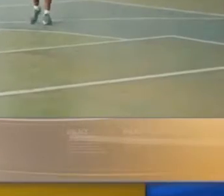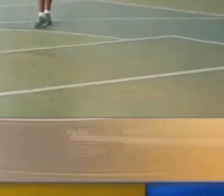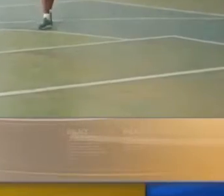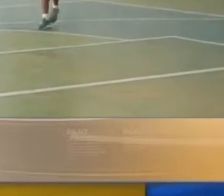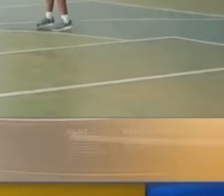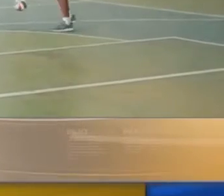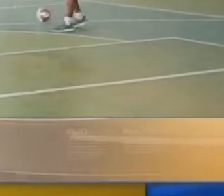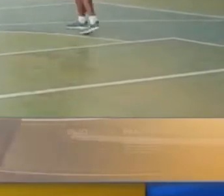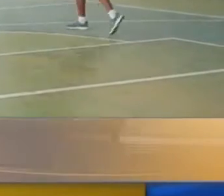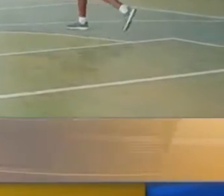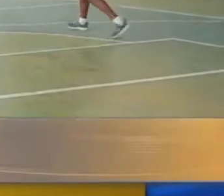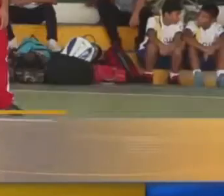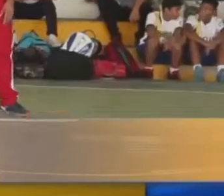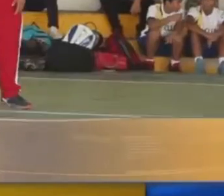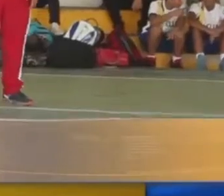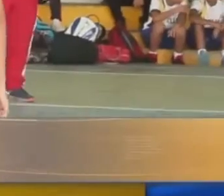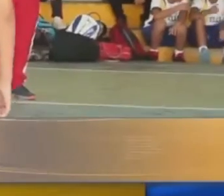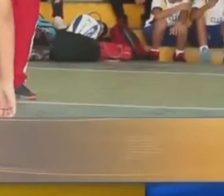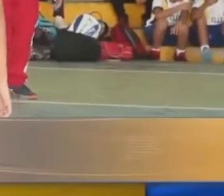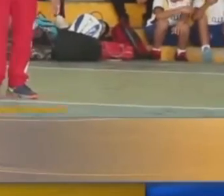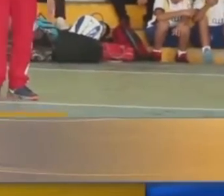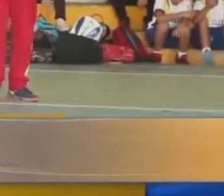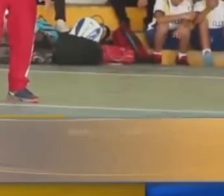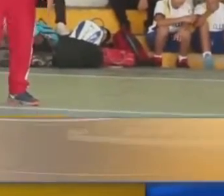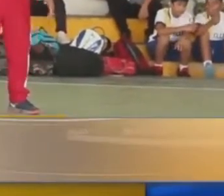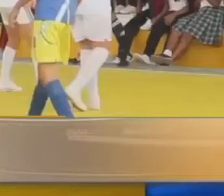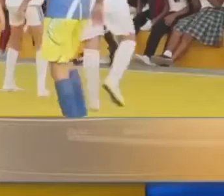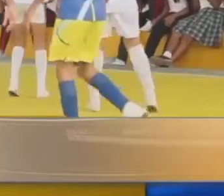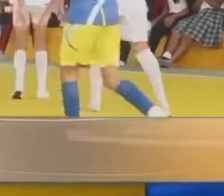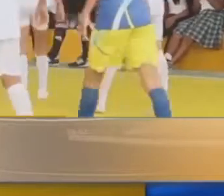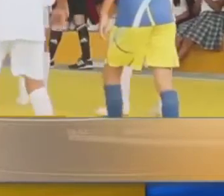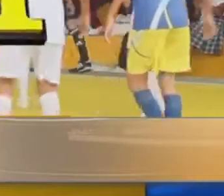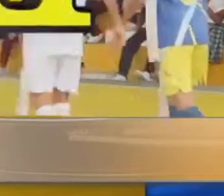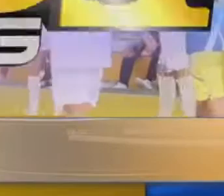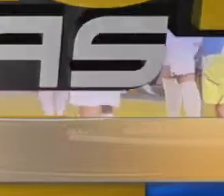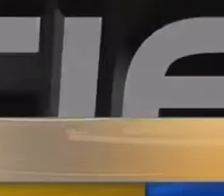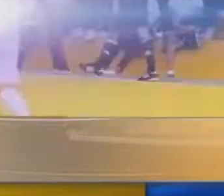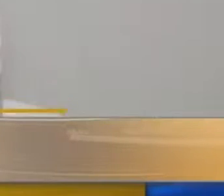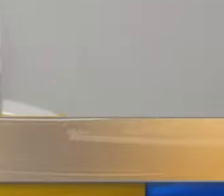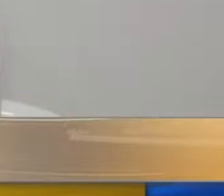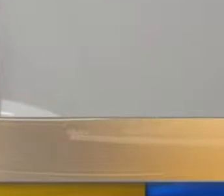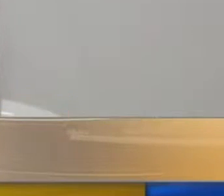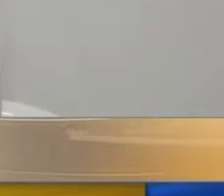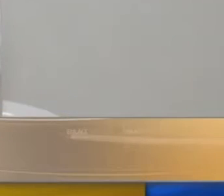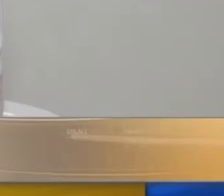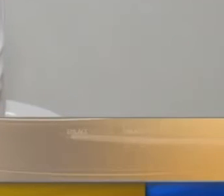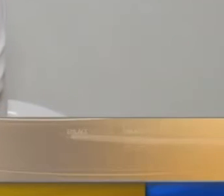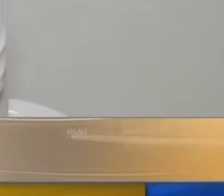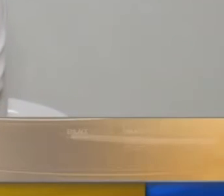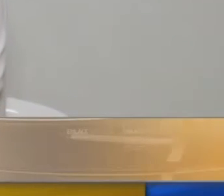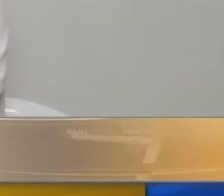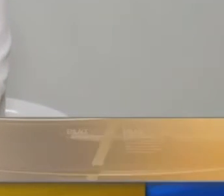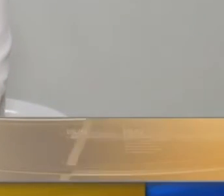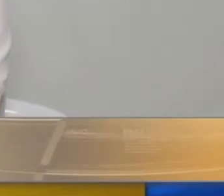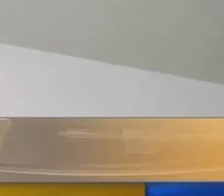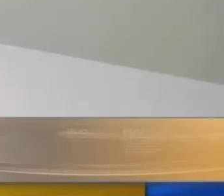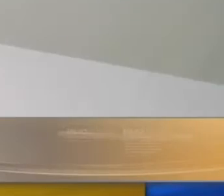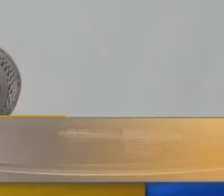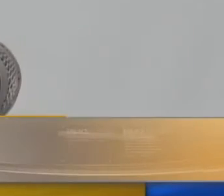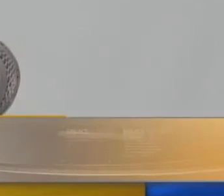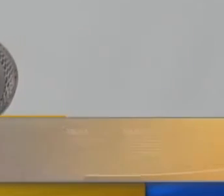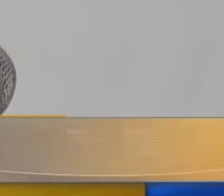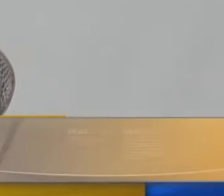logró obtener 12 cupos en el zonal departamental de intercolegiado. Y al cierre, el escritor colombiano